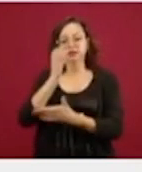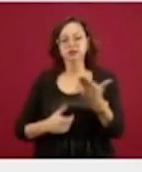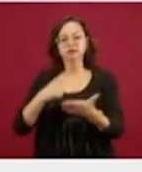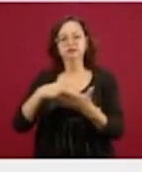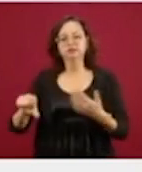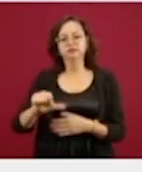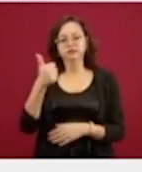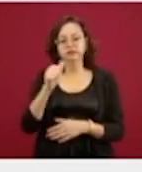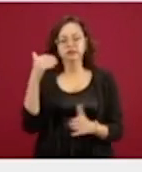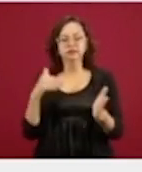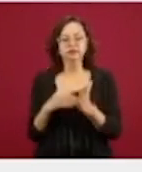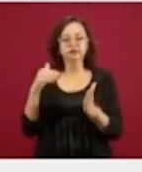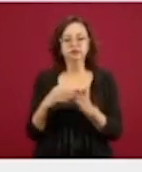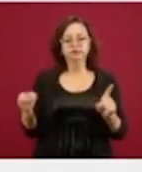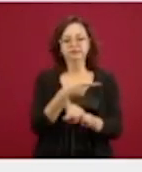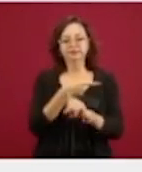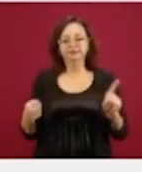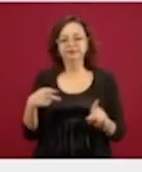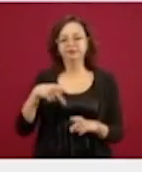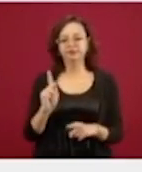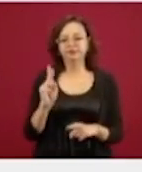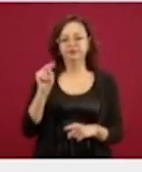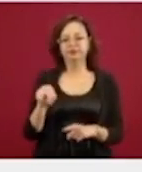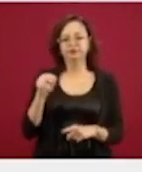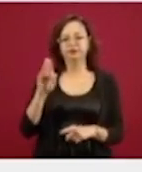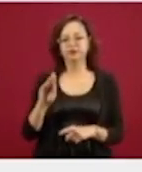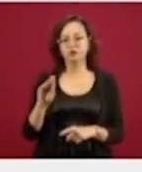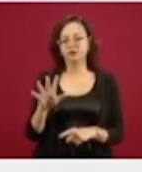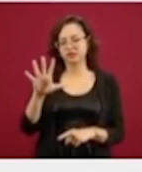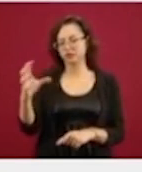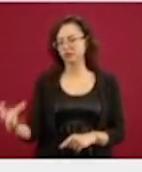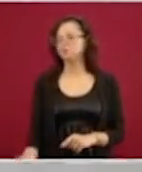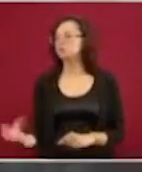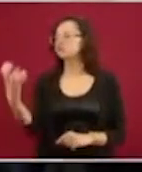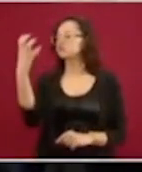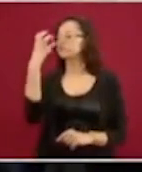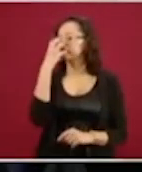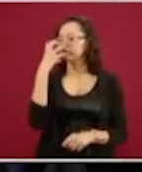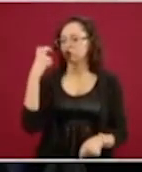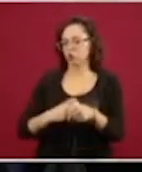11 millones y medio de KN95 mask, que es mascarilla,